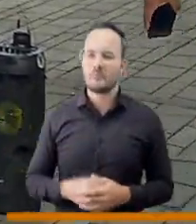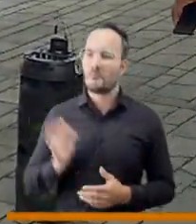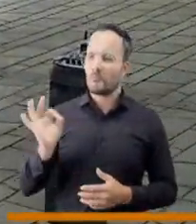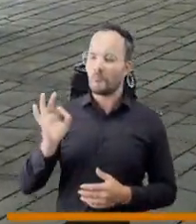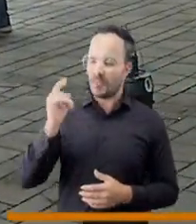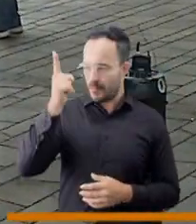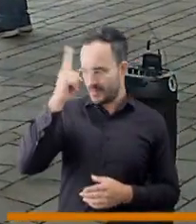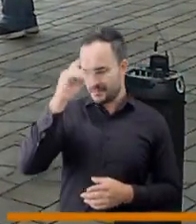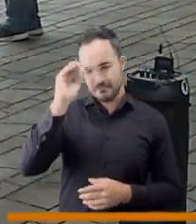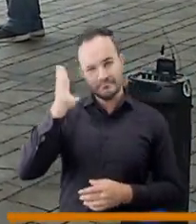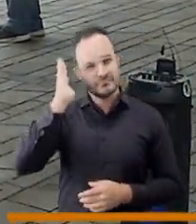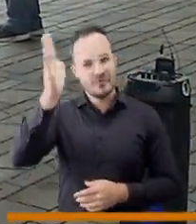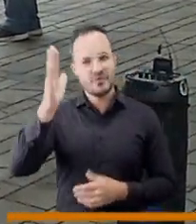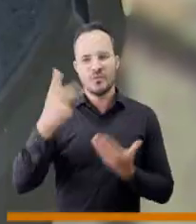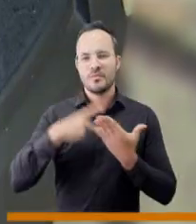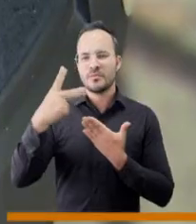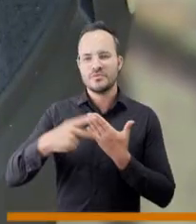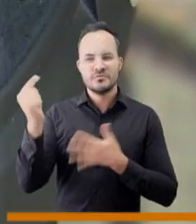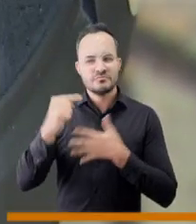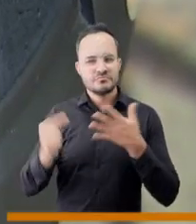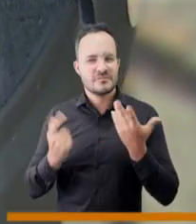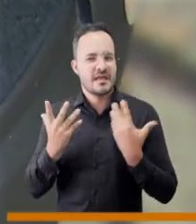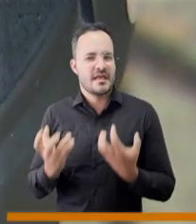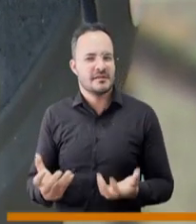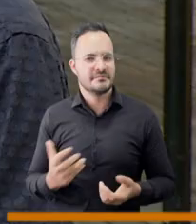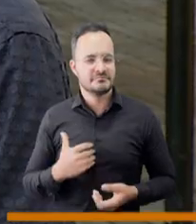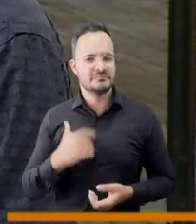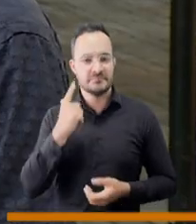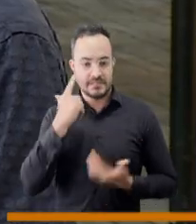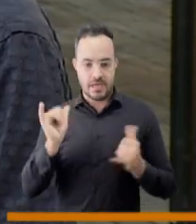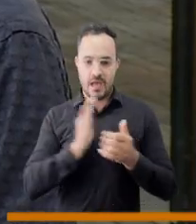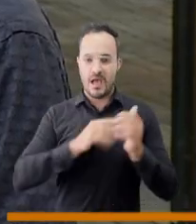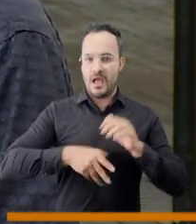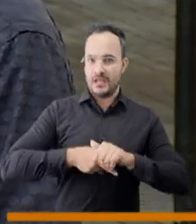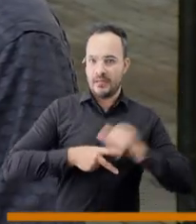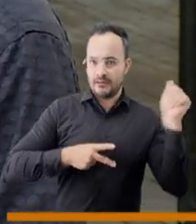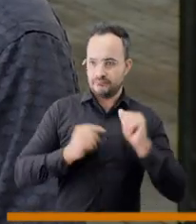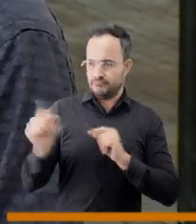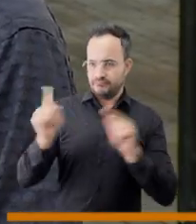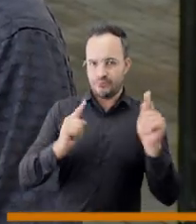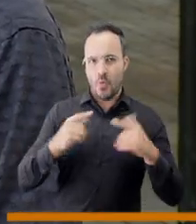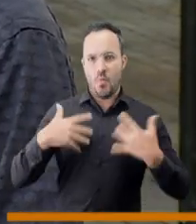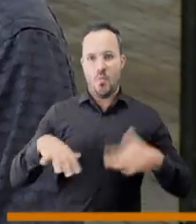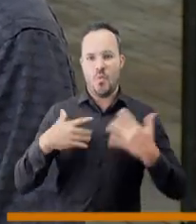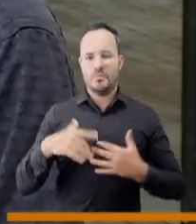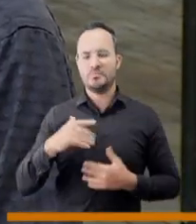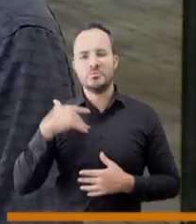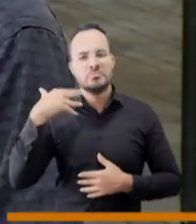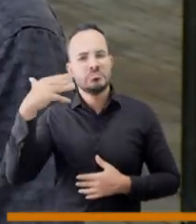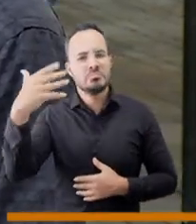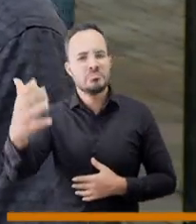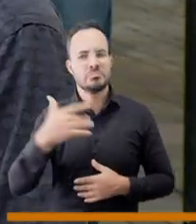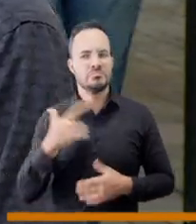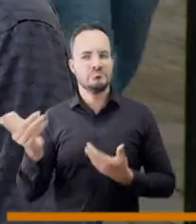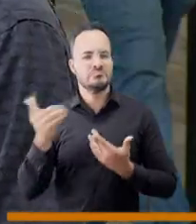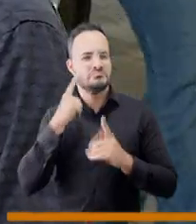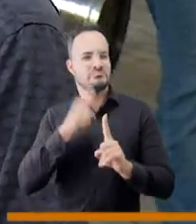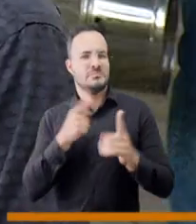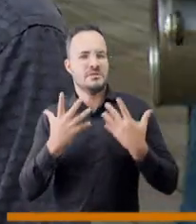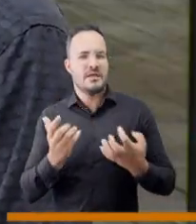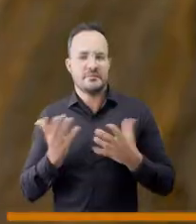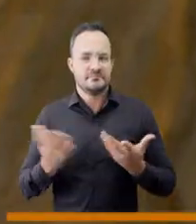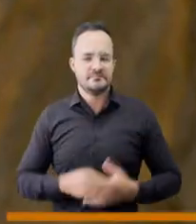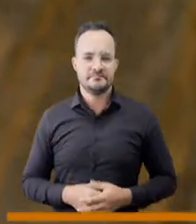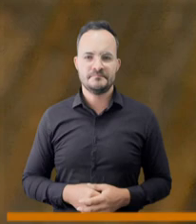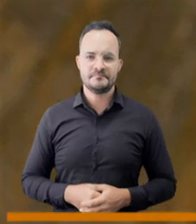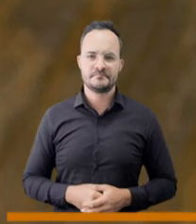para Samuel en el futuro? ¿Qué proyectos tiene? ¿Qué puertas se le han abierto con ese talento que nos has mostrado y que nos